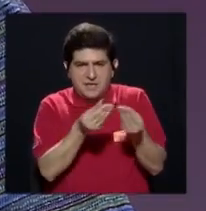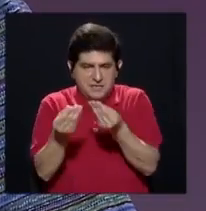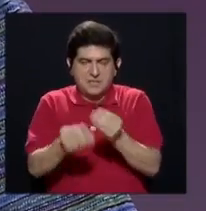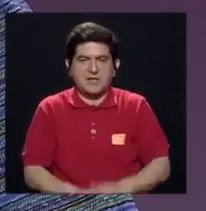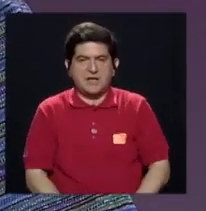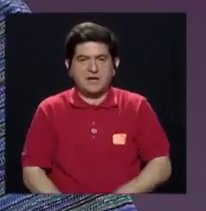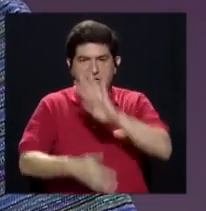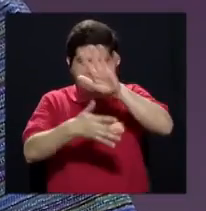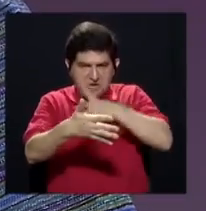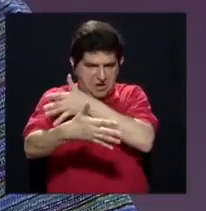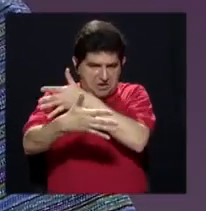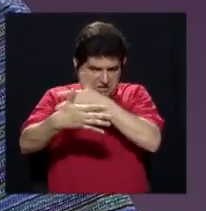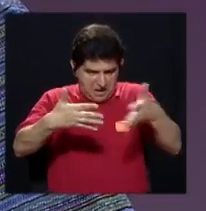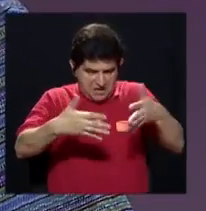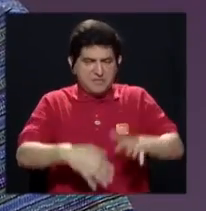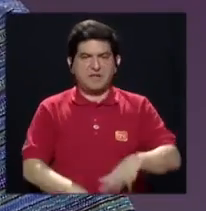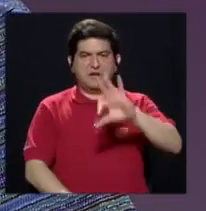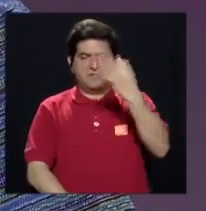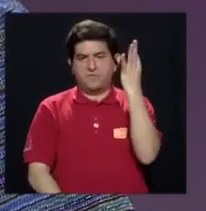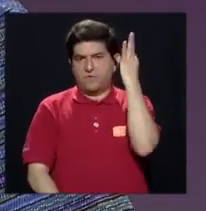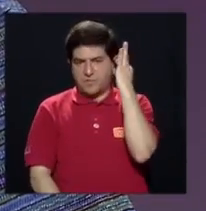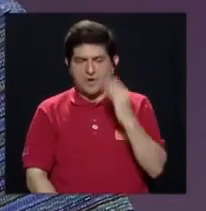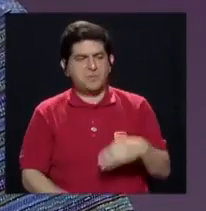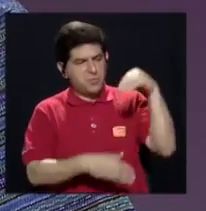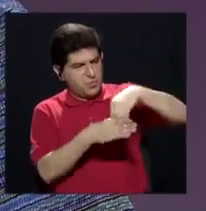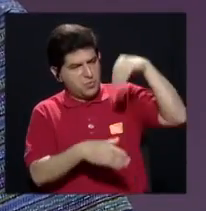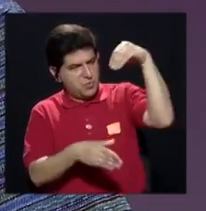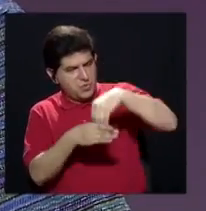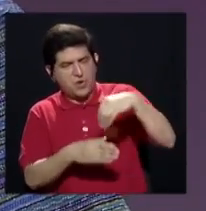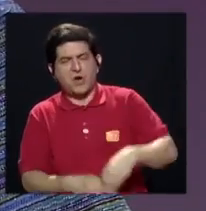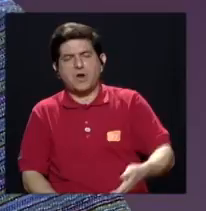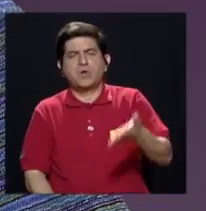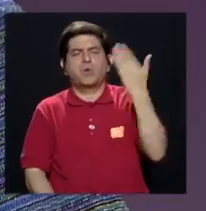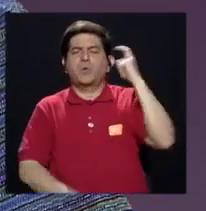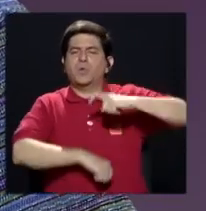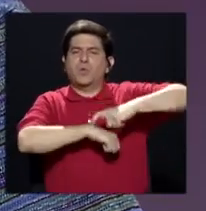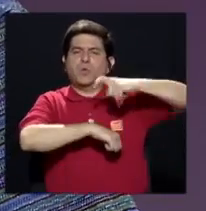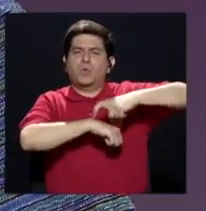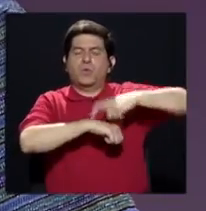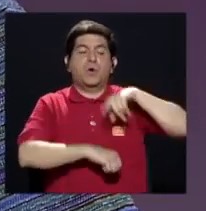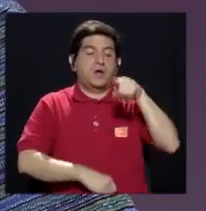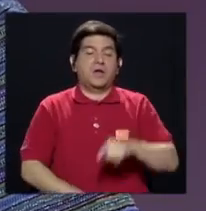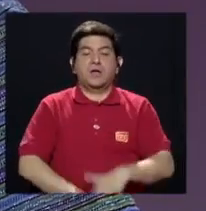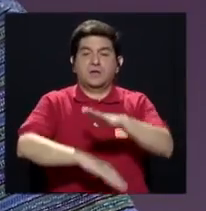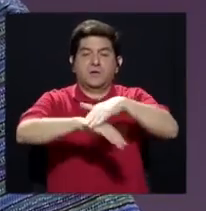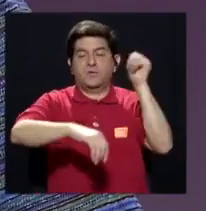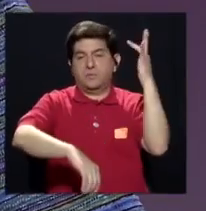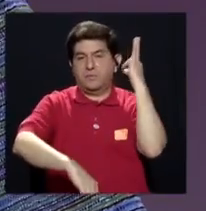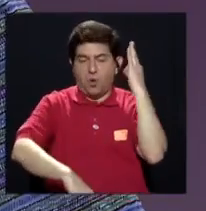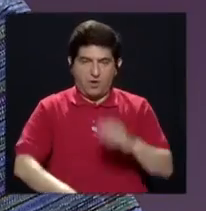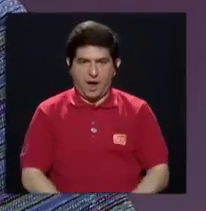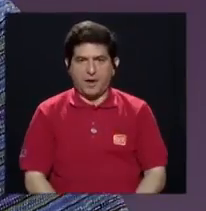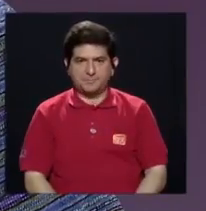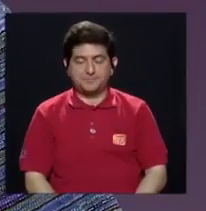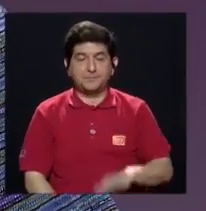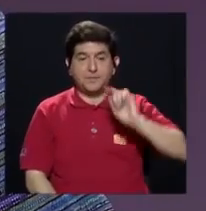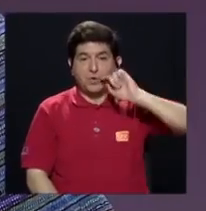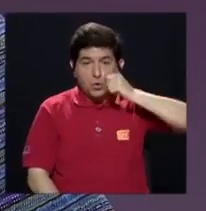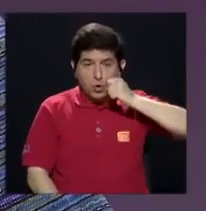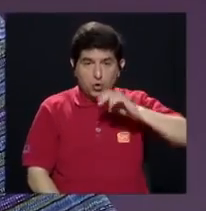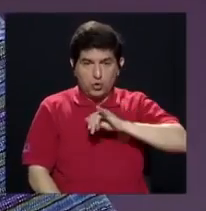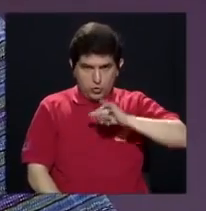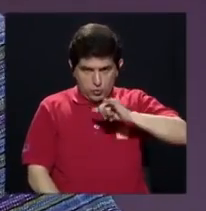calendarios las maneras como las mujeres hemos aportado desde tiempos ancestrales y eso convoca a las mujeres hay un código